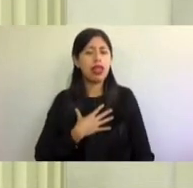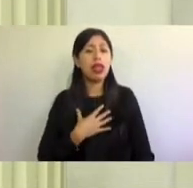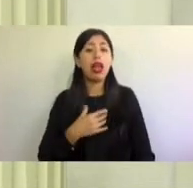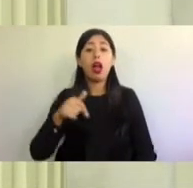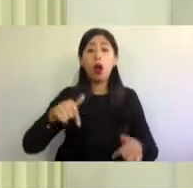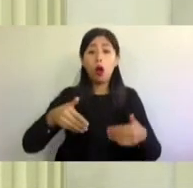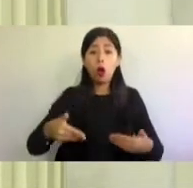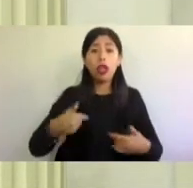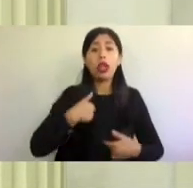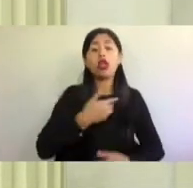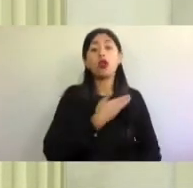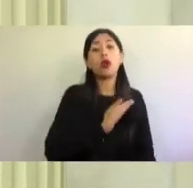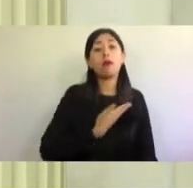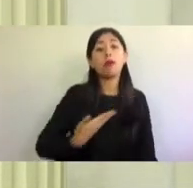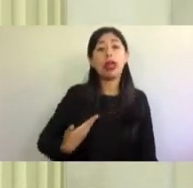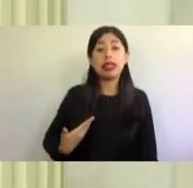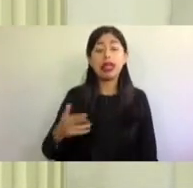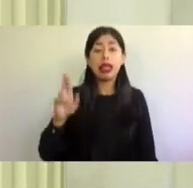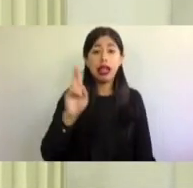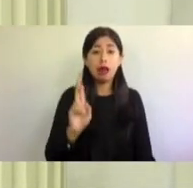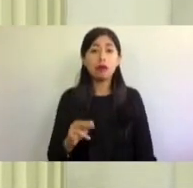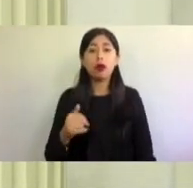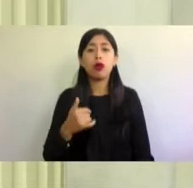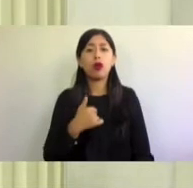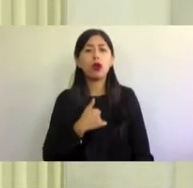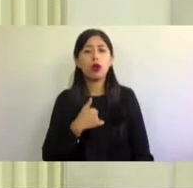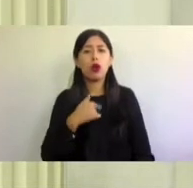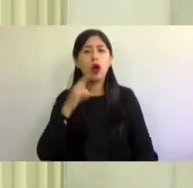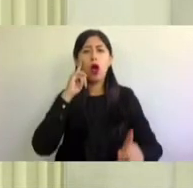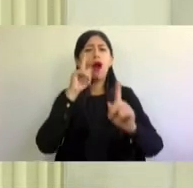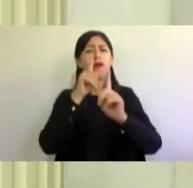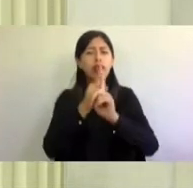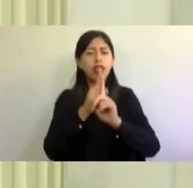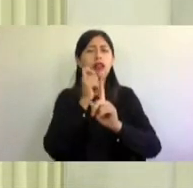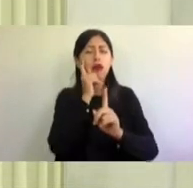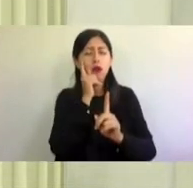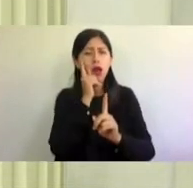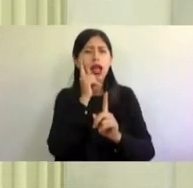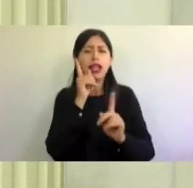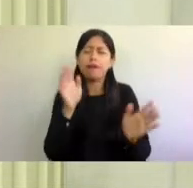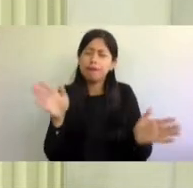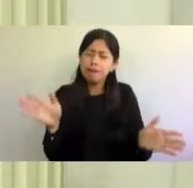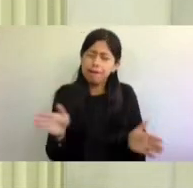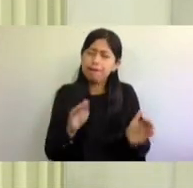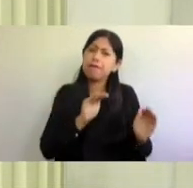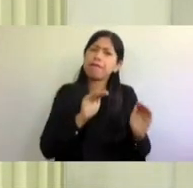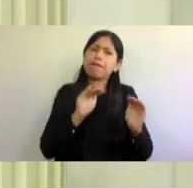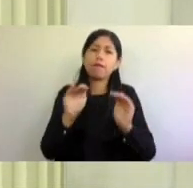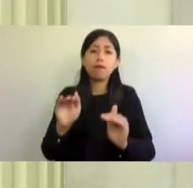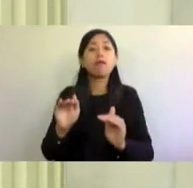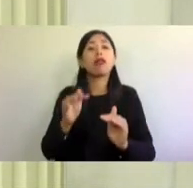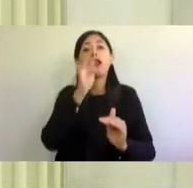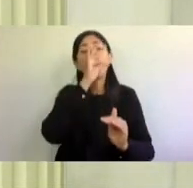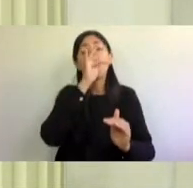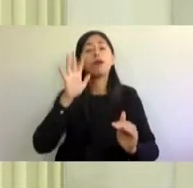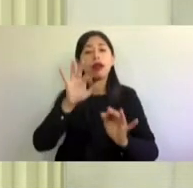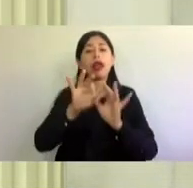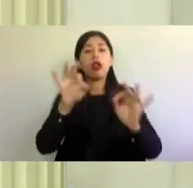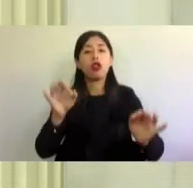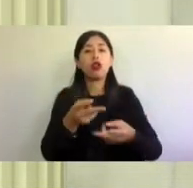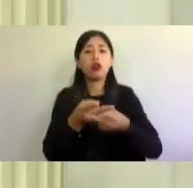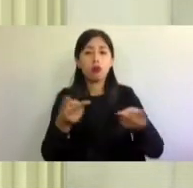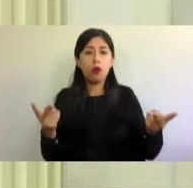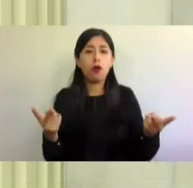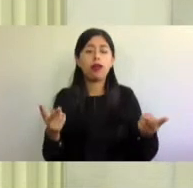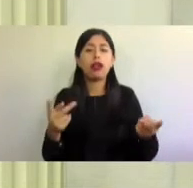presidente de la república me propongo reforzar nuestro compromiso con la educación pública tengo